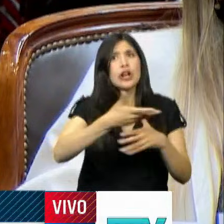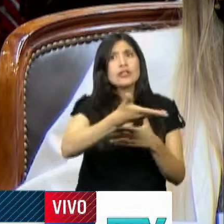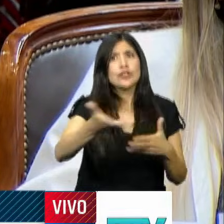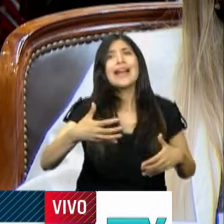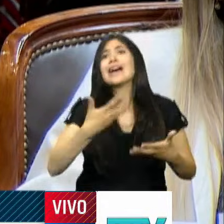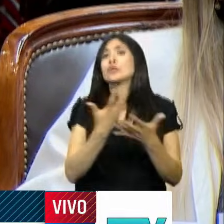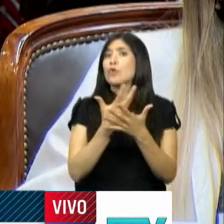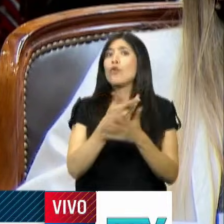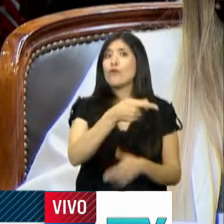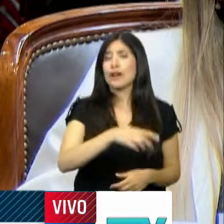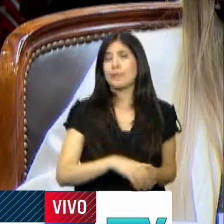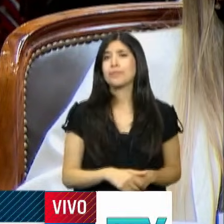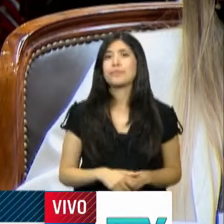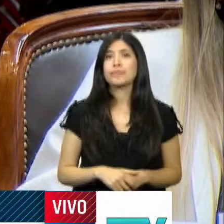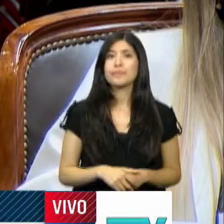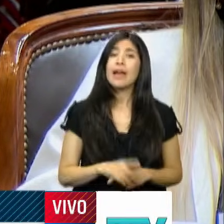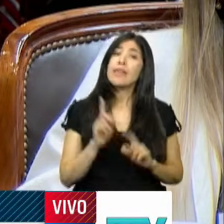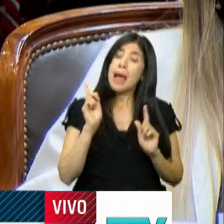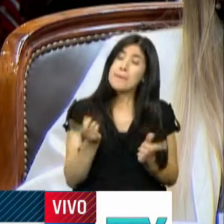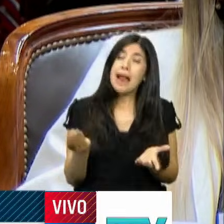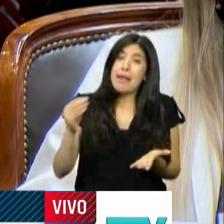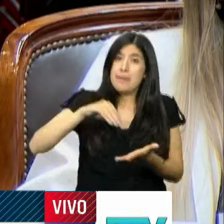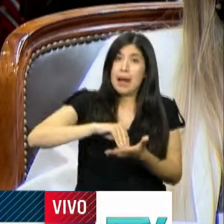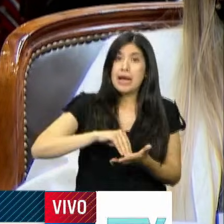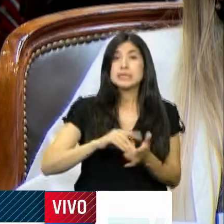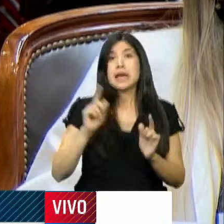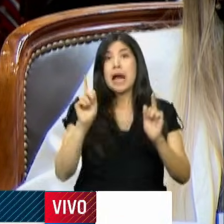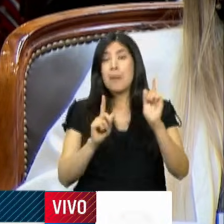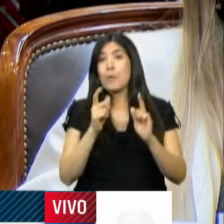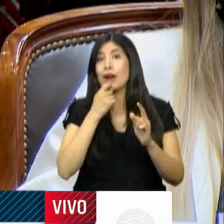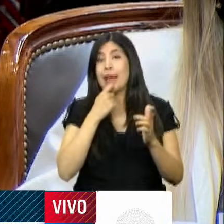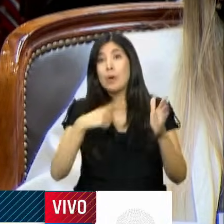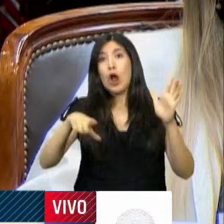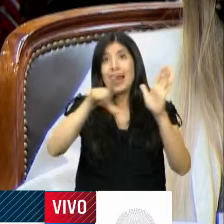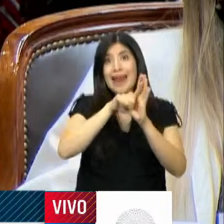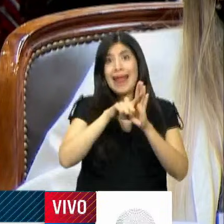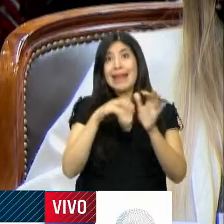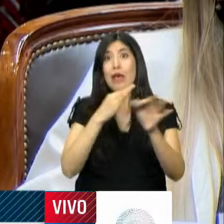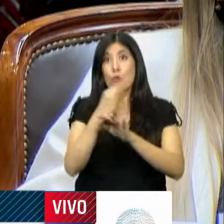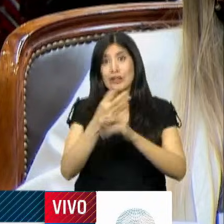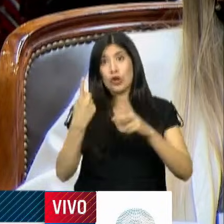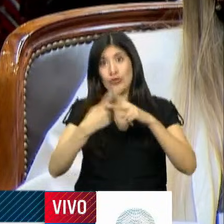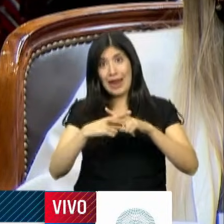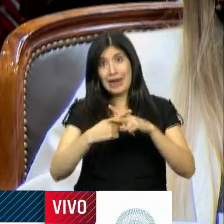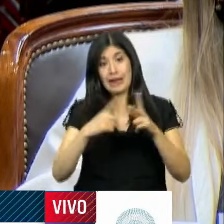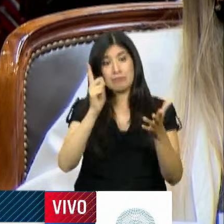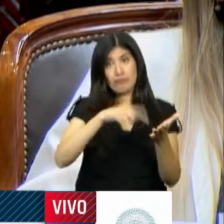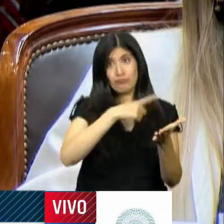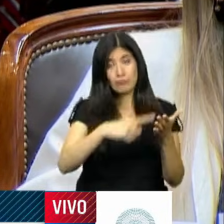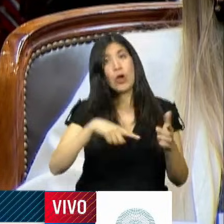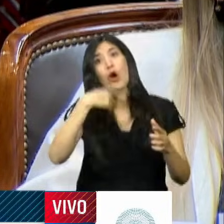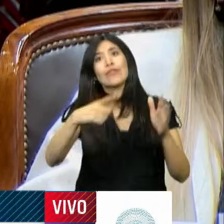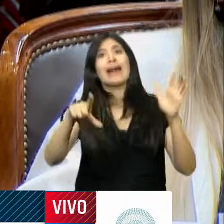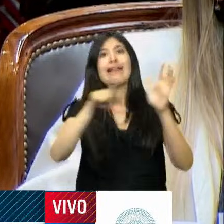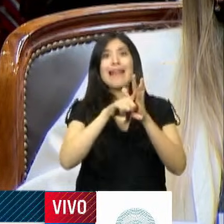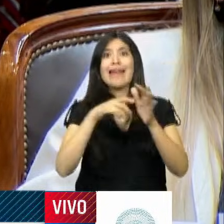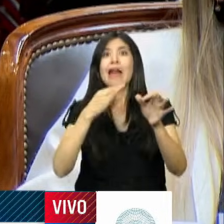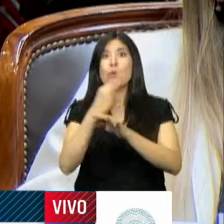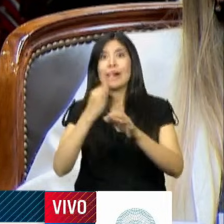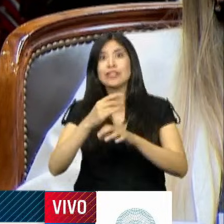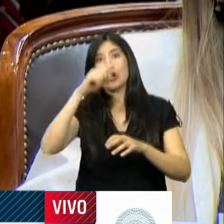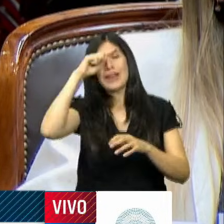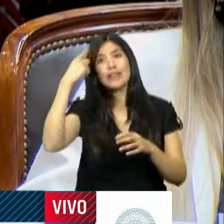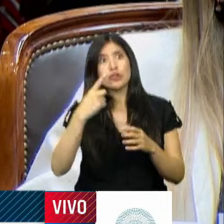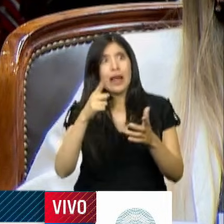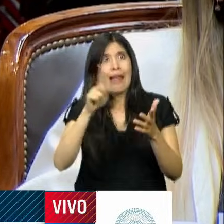Además, en algunos casos, con la derogación de la Ley de Educación Técnica, con la derogación de la Ley de Educación